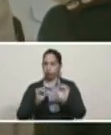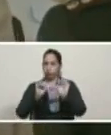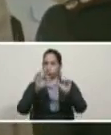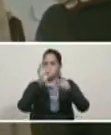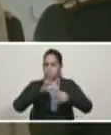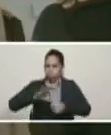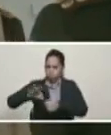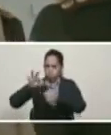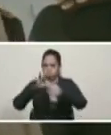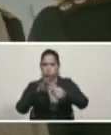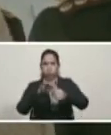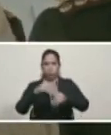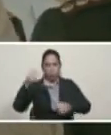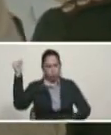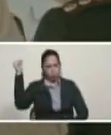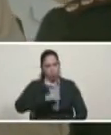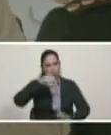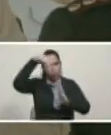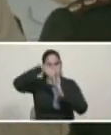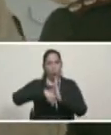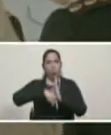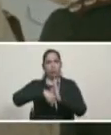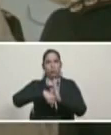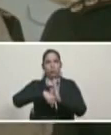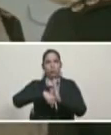sembrándose, afirmándose profundo.